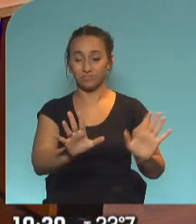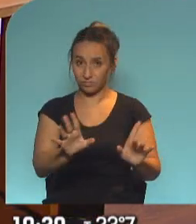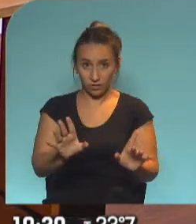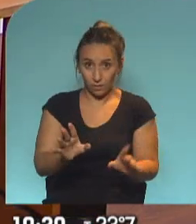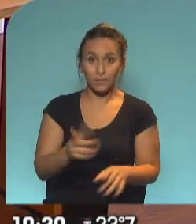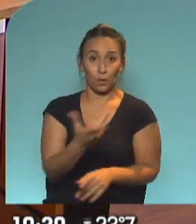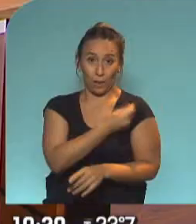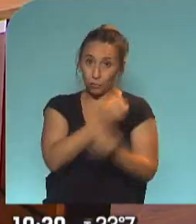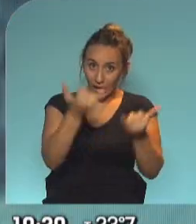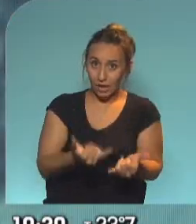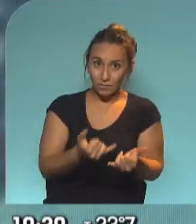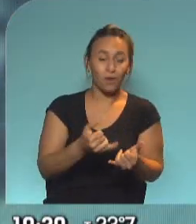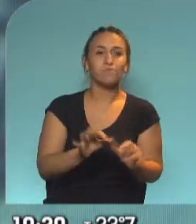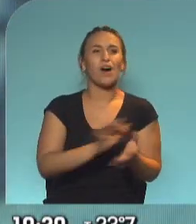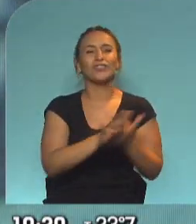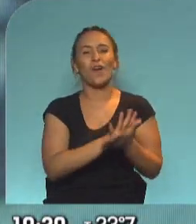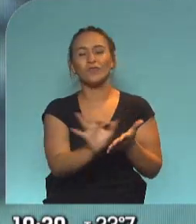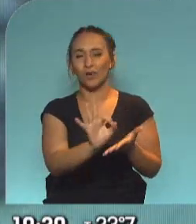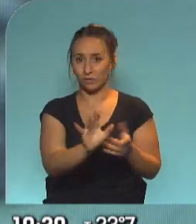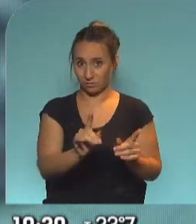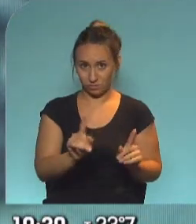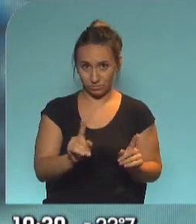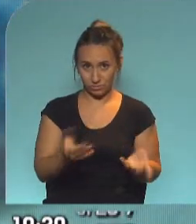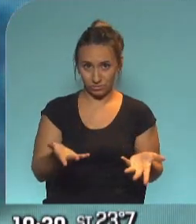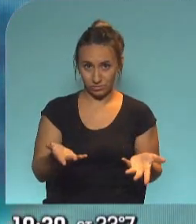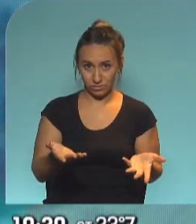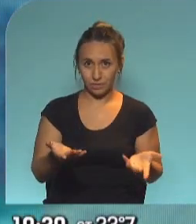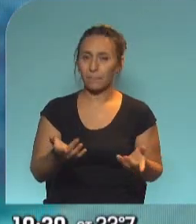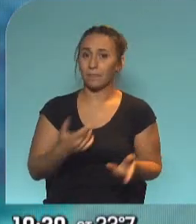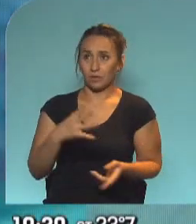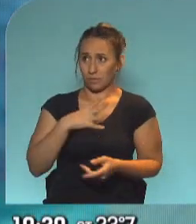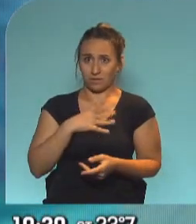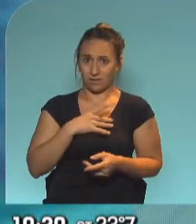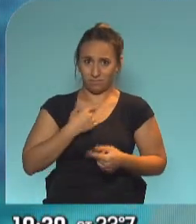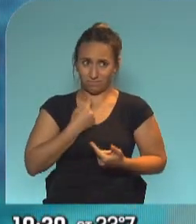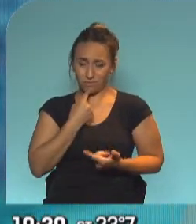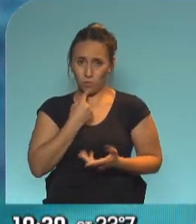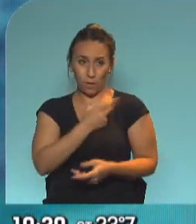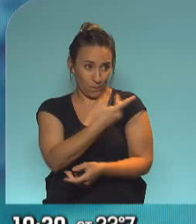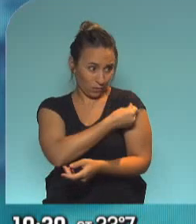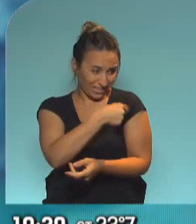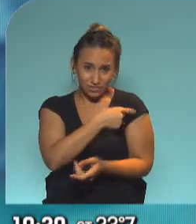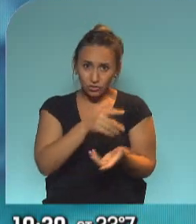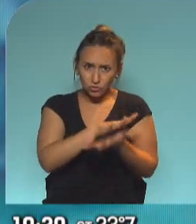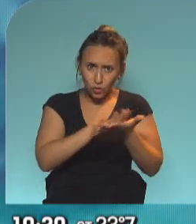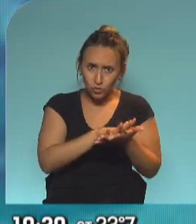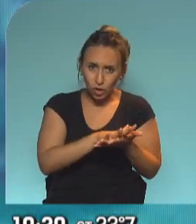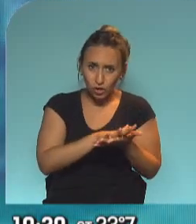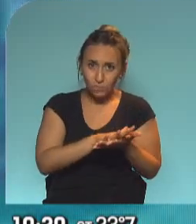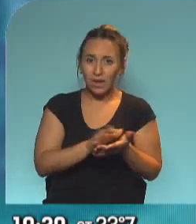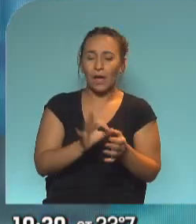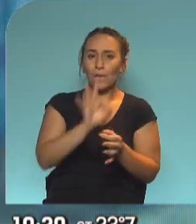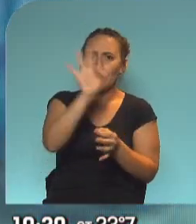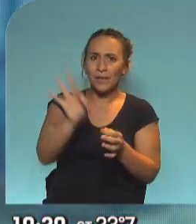llegado la vacuna no significa que haya solución. De hecho, todavía ni siquiera sabemos si será la definitiva para todas las cepas que hay en este